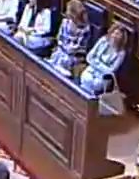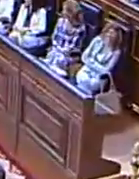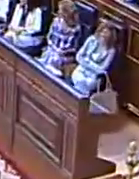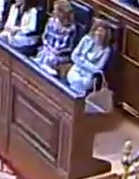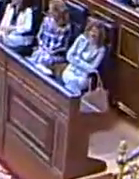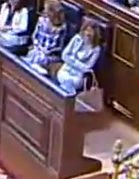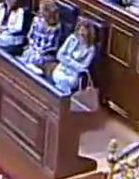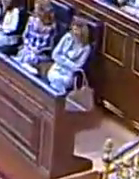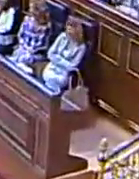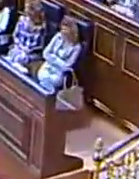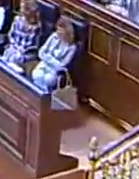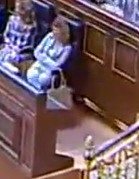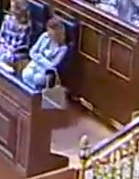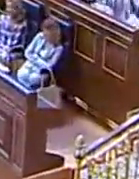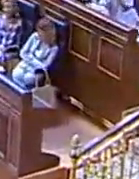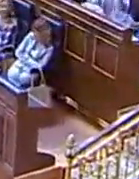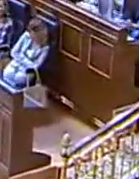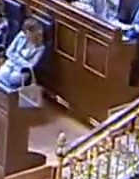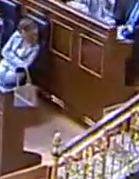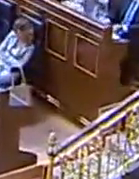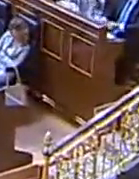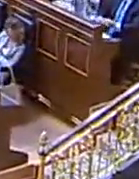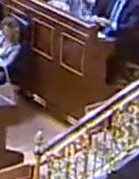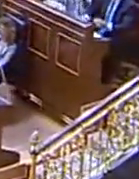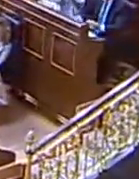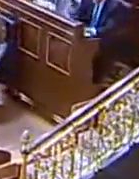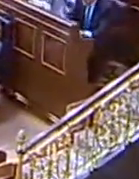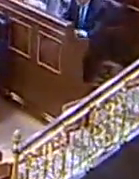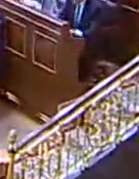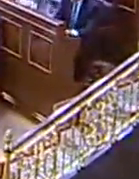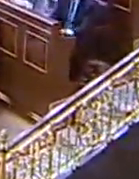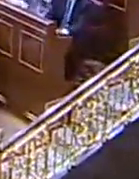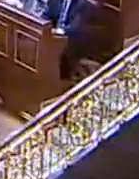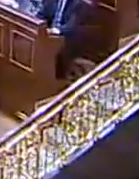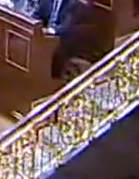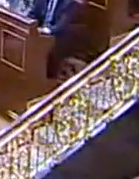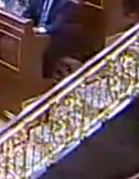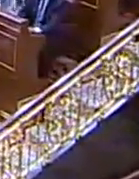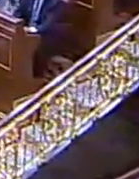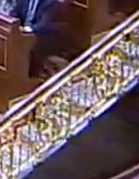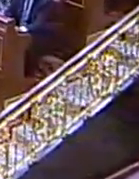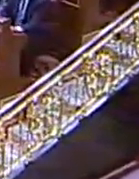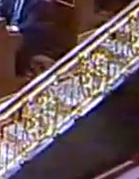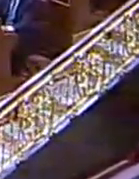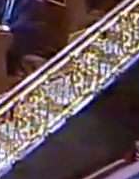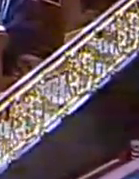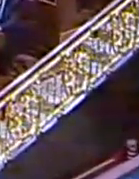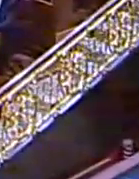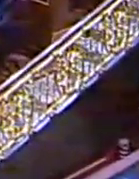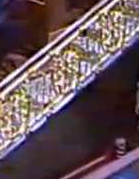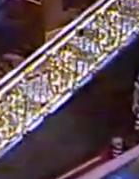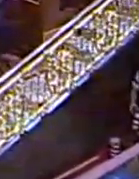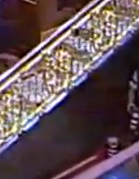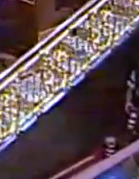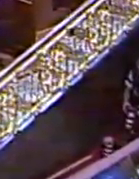bronco en este sentido durante las continuas llamadas al orden que está haciendo el presidente Bono en este cara a